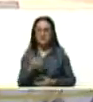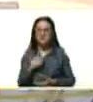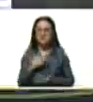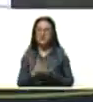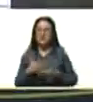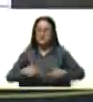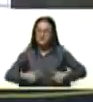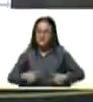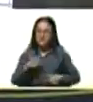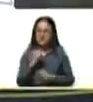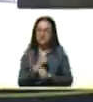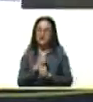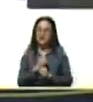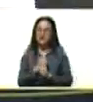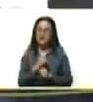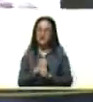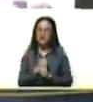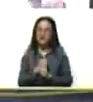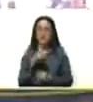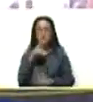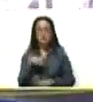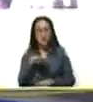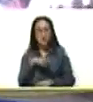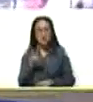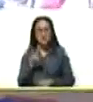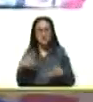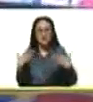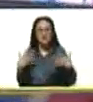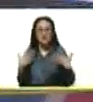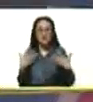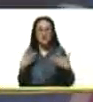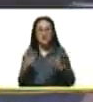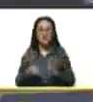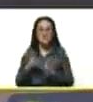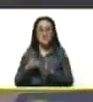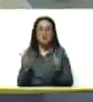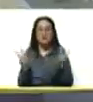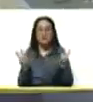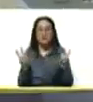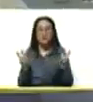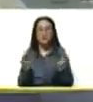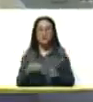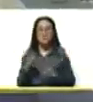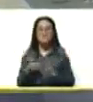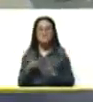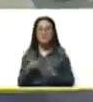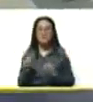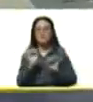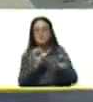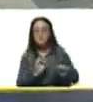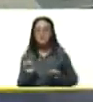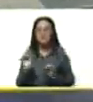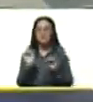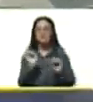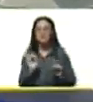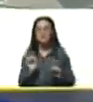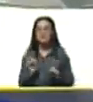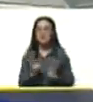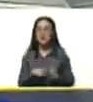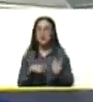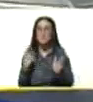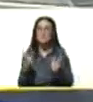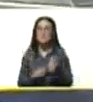esmerados en hacer nuestro trabajo para que el pueblo venezolano disfrute de su metro nuevo, un metro con un mantenimiento totalmente